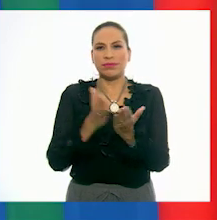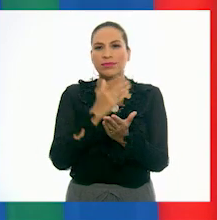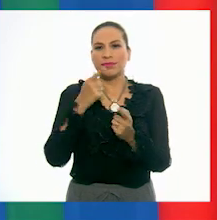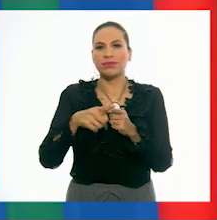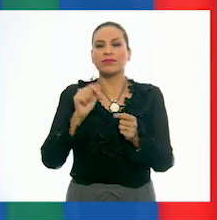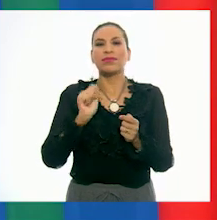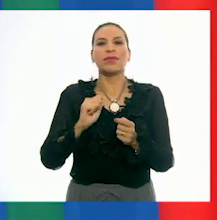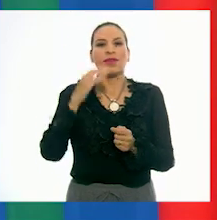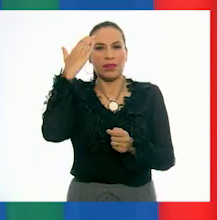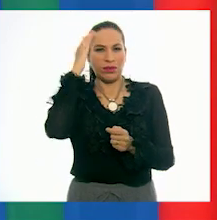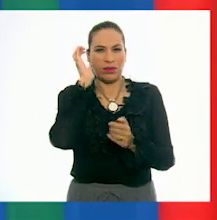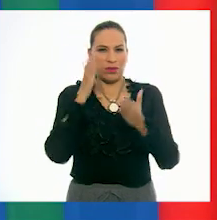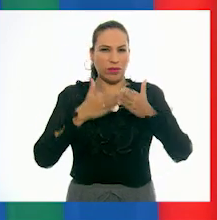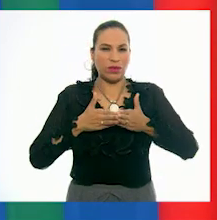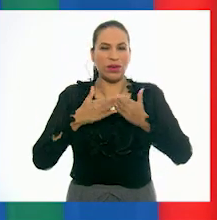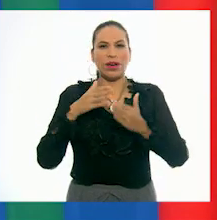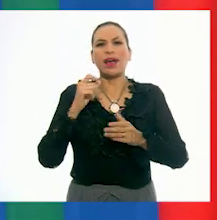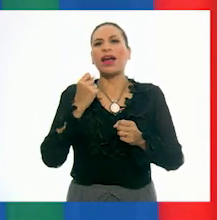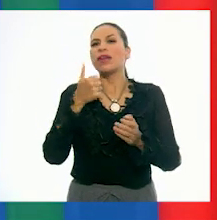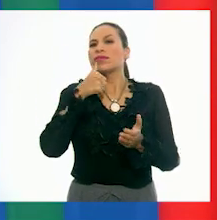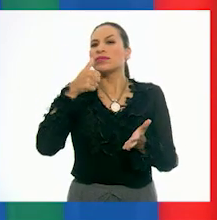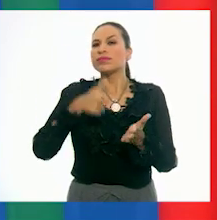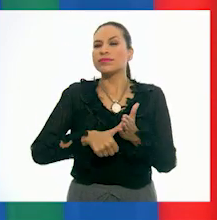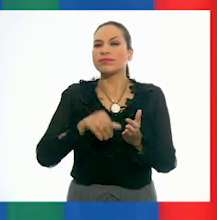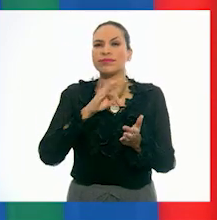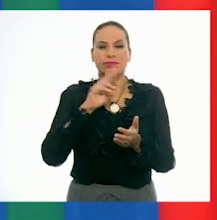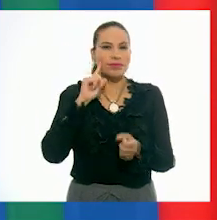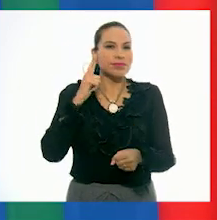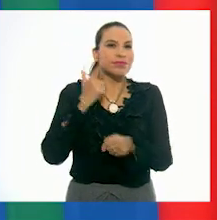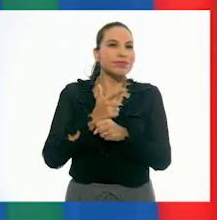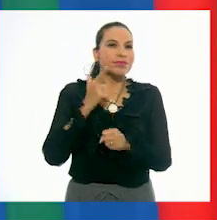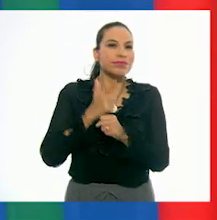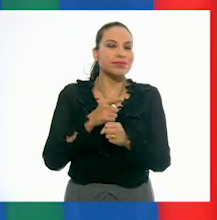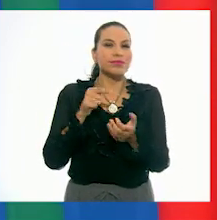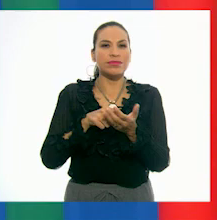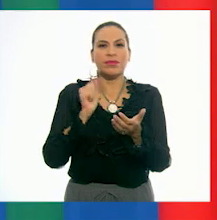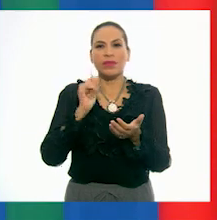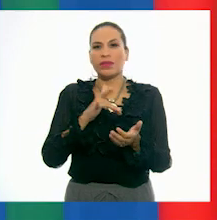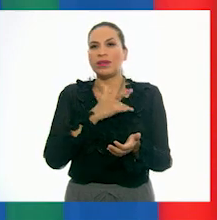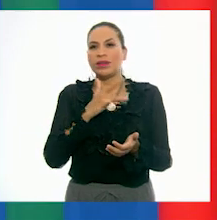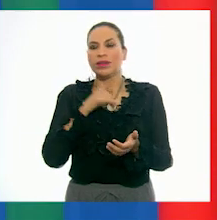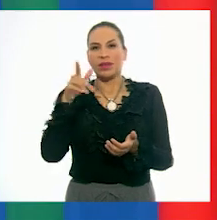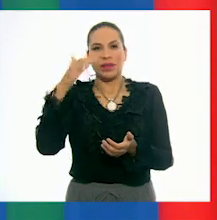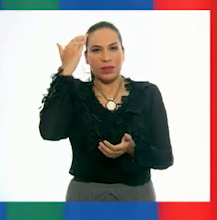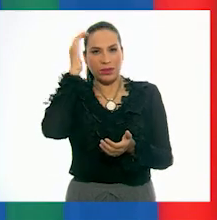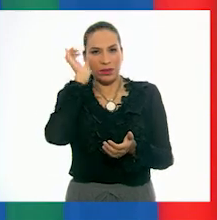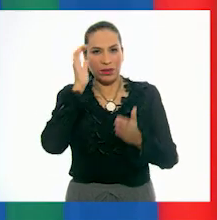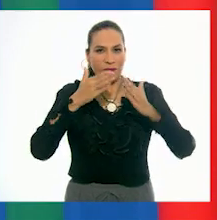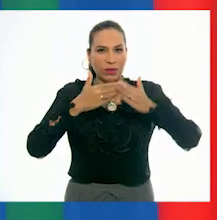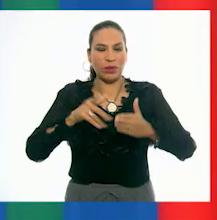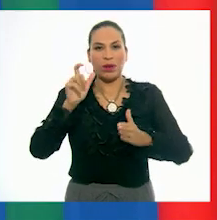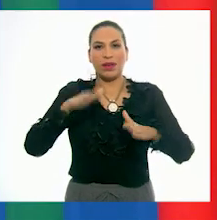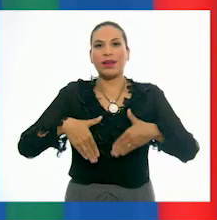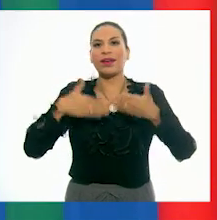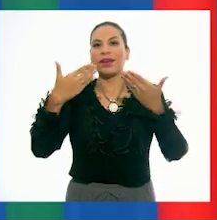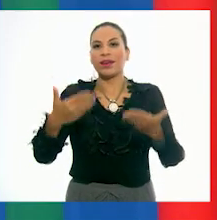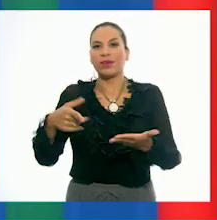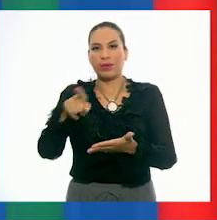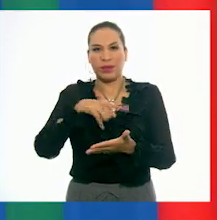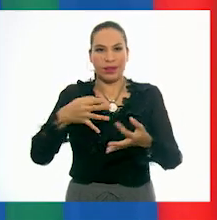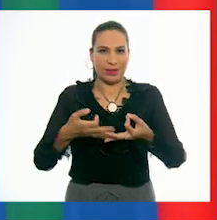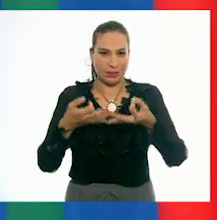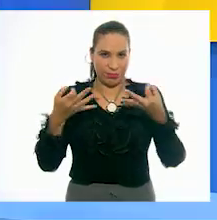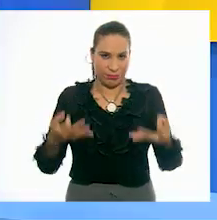de Cristóbal Colón y en algunas cartas pudimos conocer las impresiones de Colón cuando llegó a estas